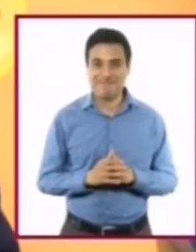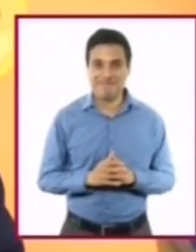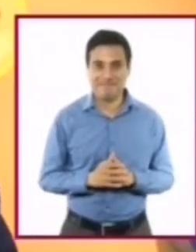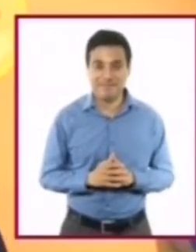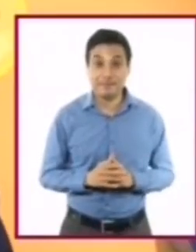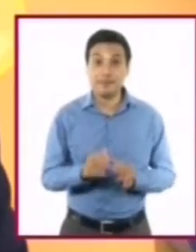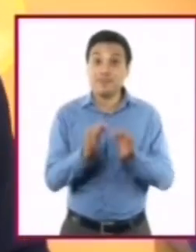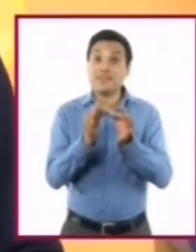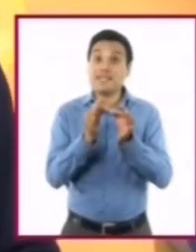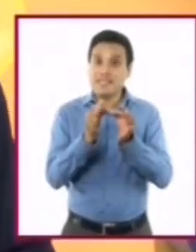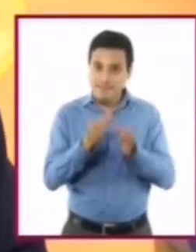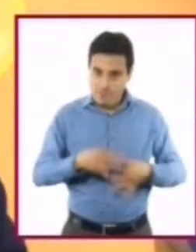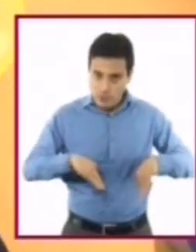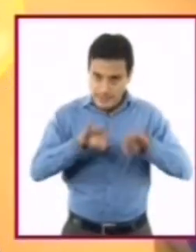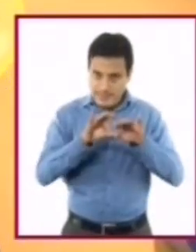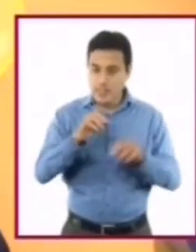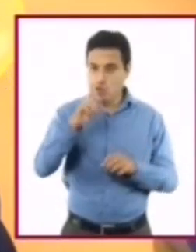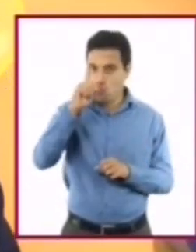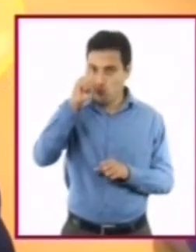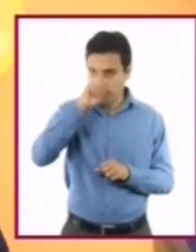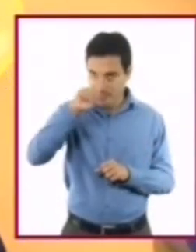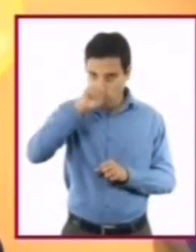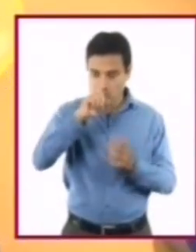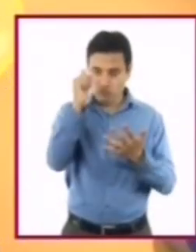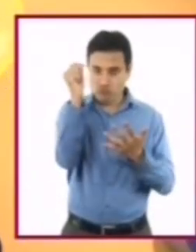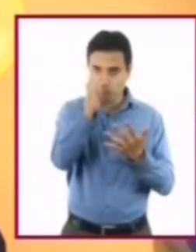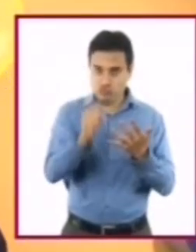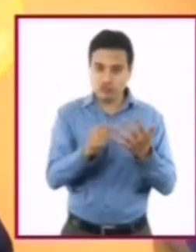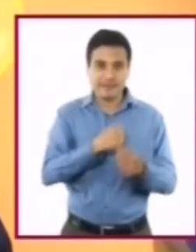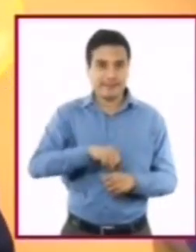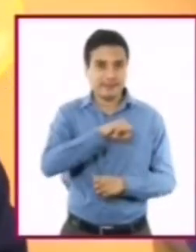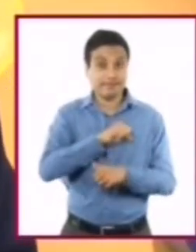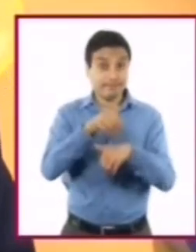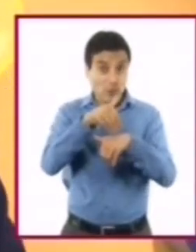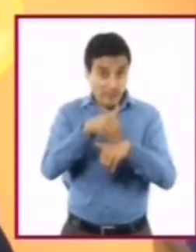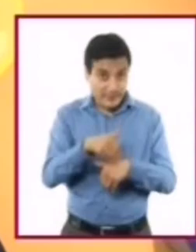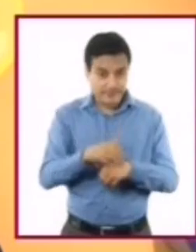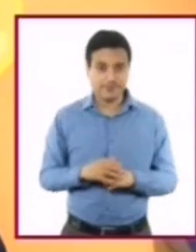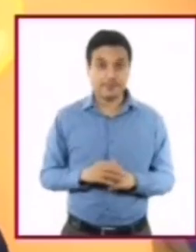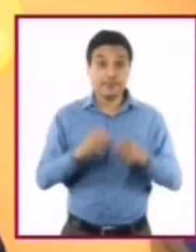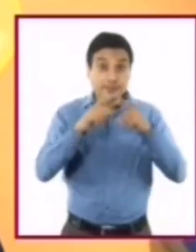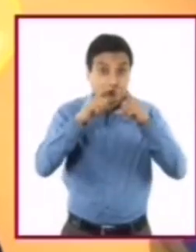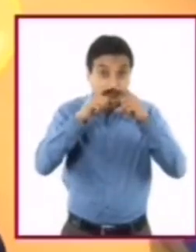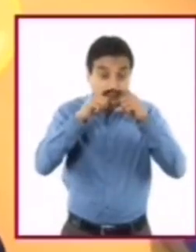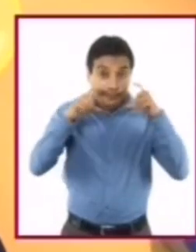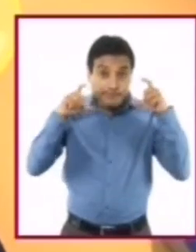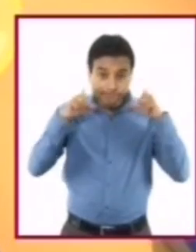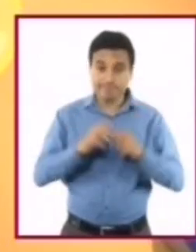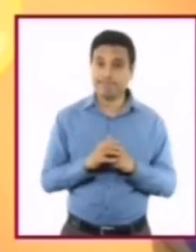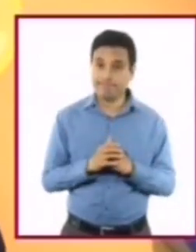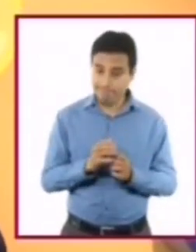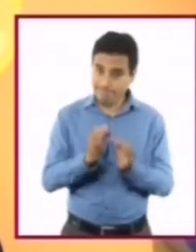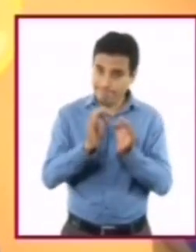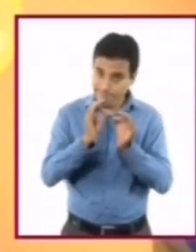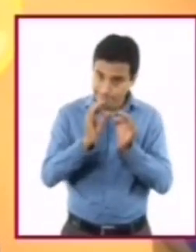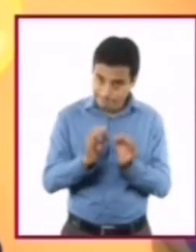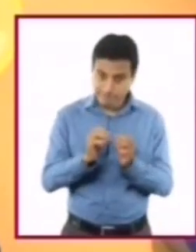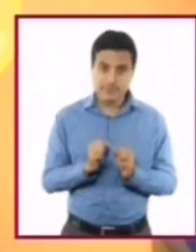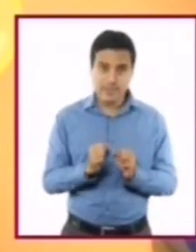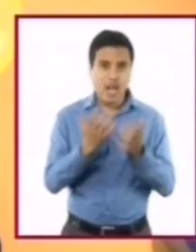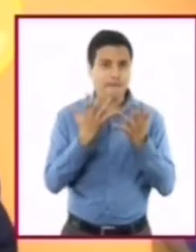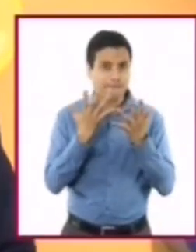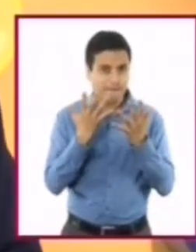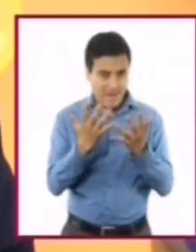Es muy importante seguir las recomendaciones sanitarias. Sigan utilizando correctamente el cubrebocas, cubriendo nariz y boca,